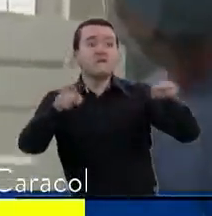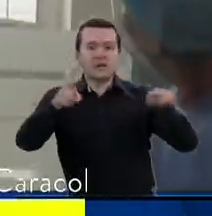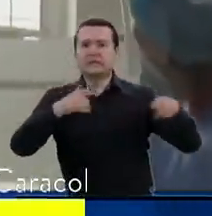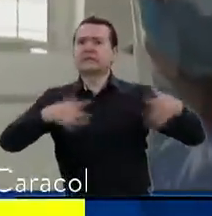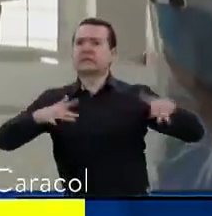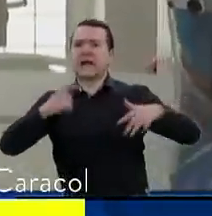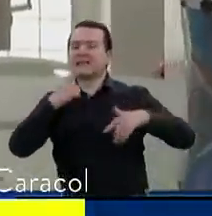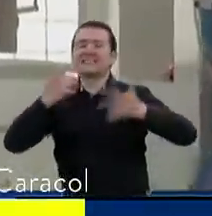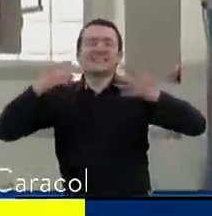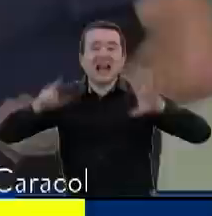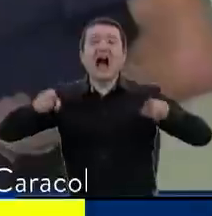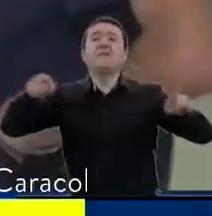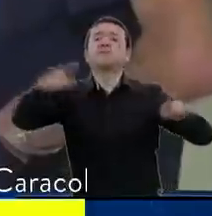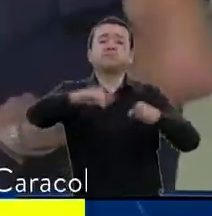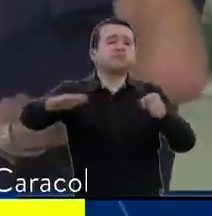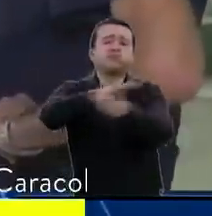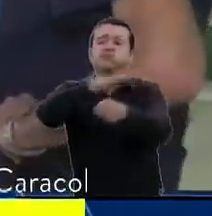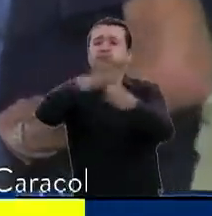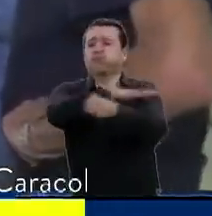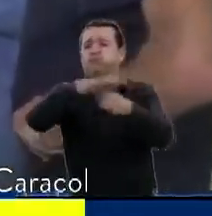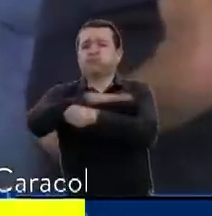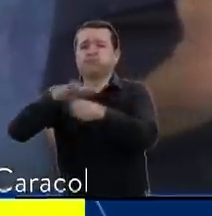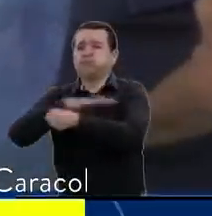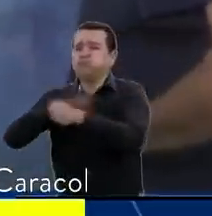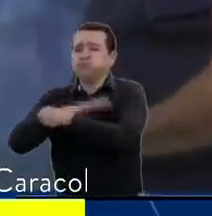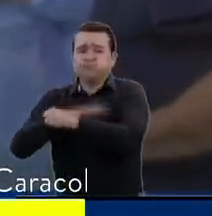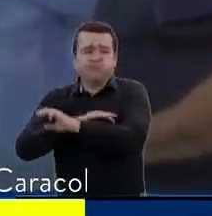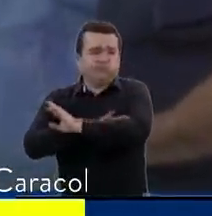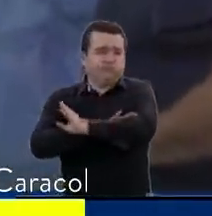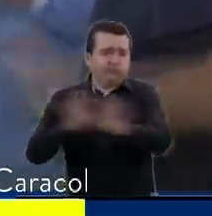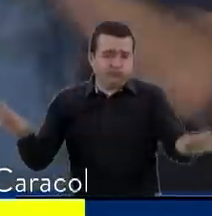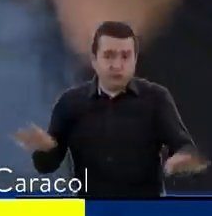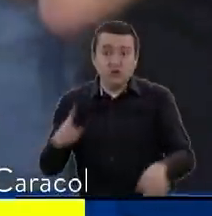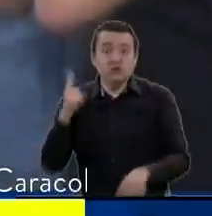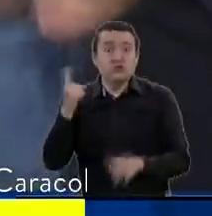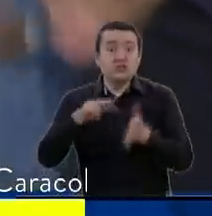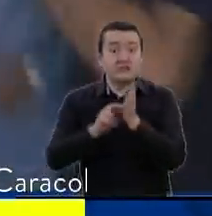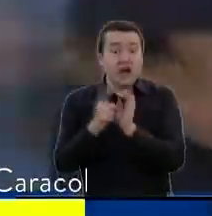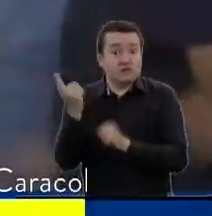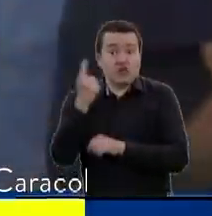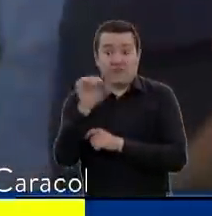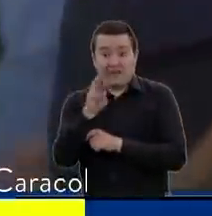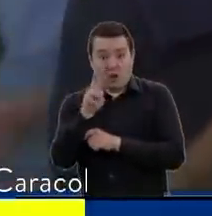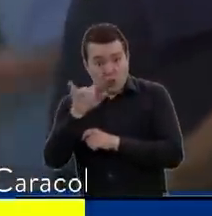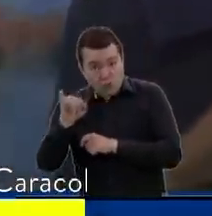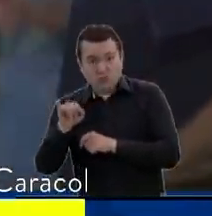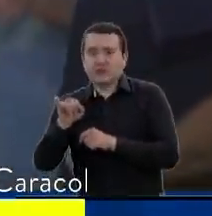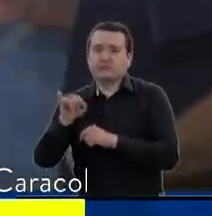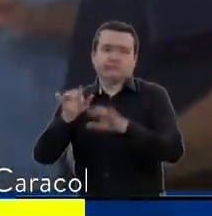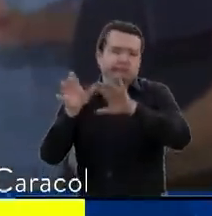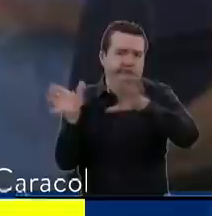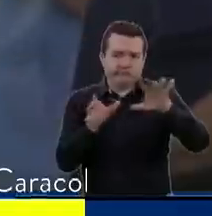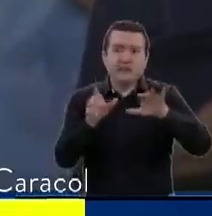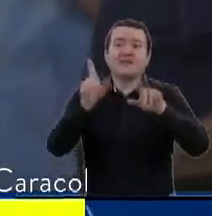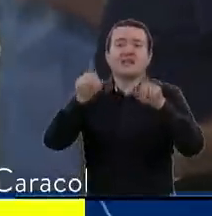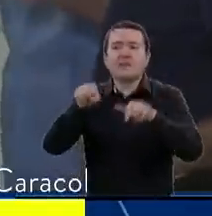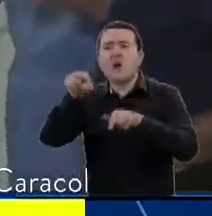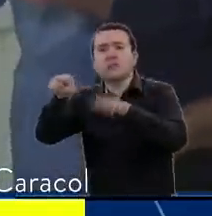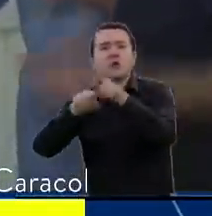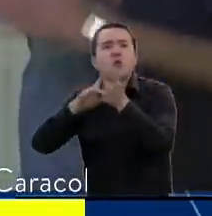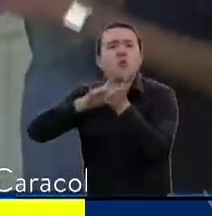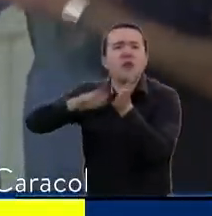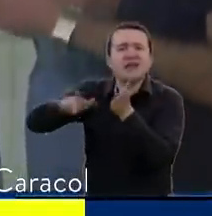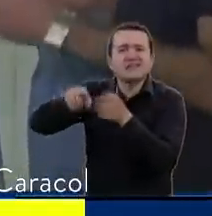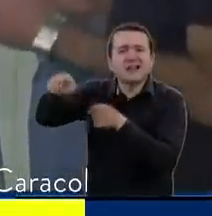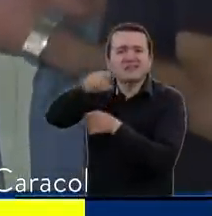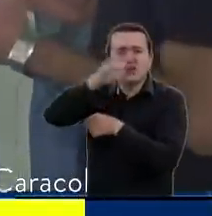colapso en el sistema hospitalario, no solamente por la ocupación de las camas UCI, también por el servicio de urgencias en varios hospitales y clínicas que dicen tienen